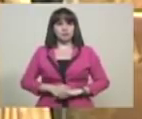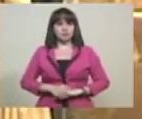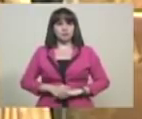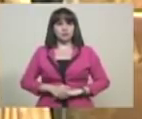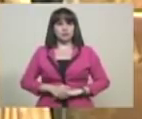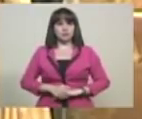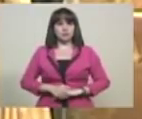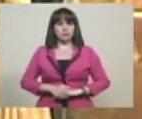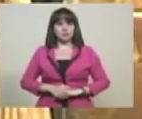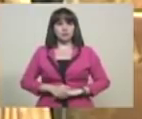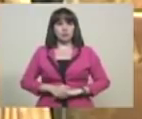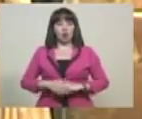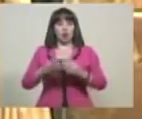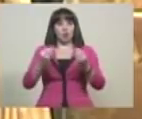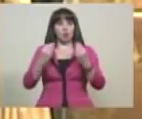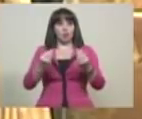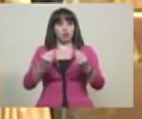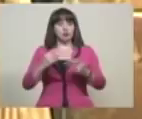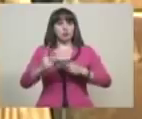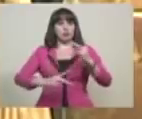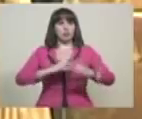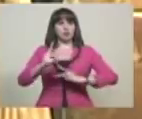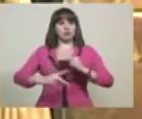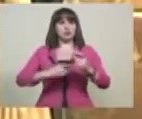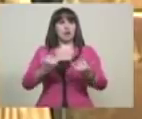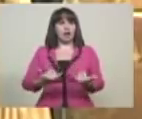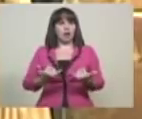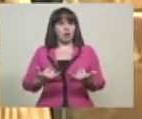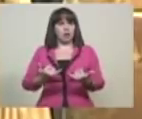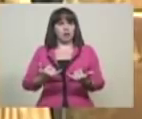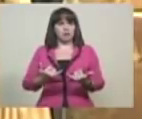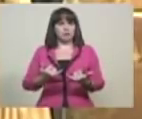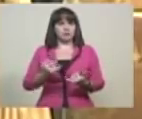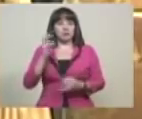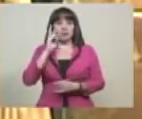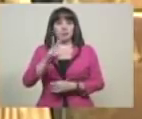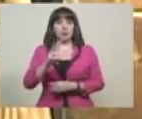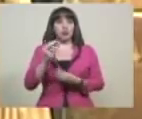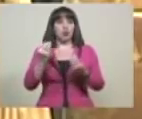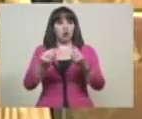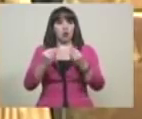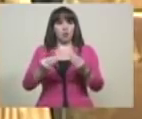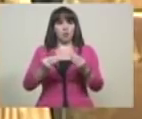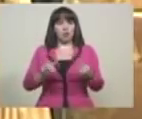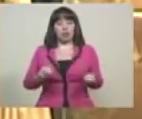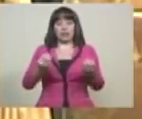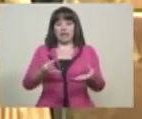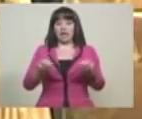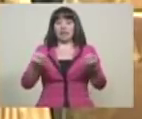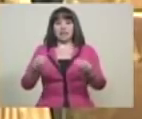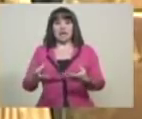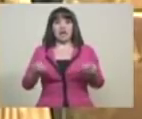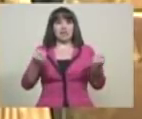falta mucho por producir todavía. Se han concentrado fundamentalmente en el tema de abastecimiento, los